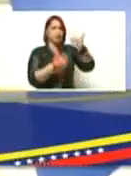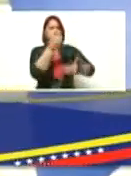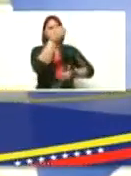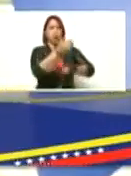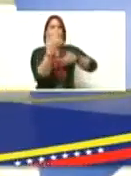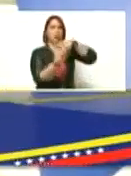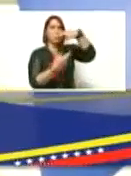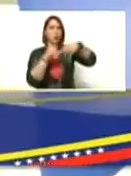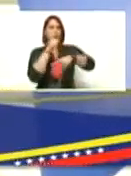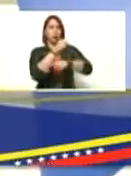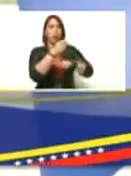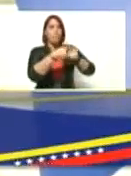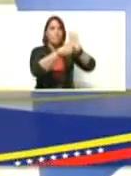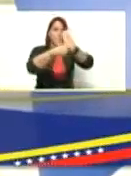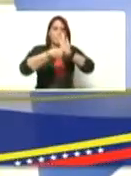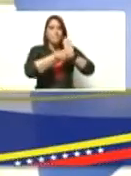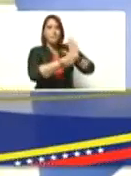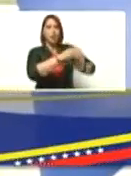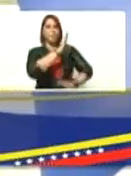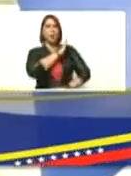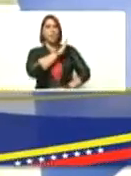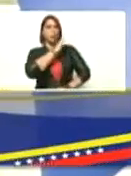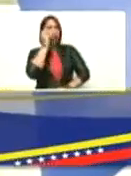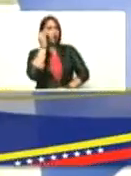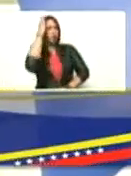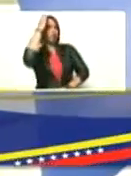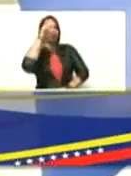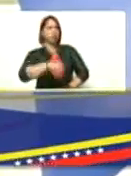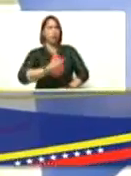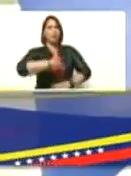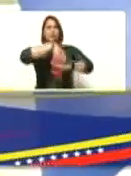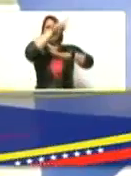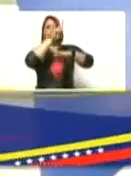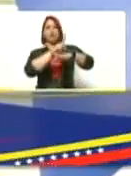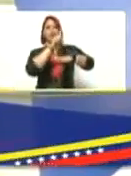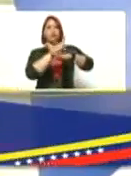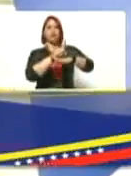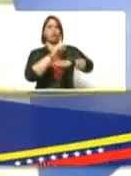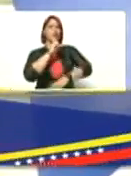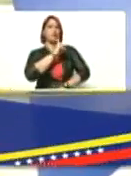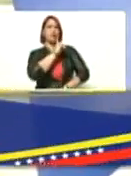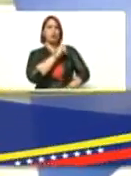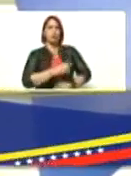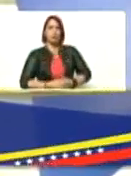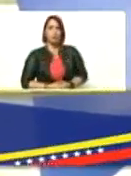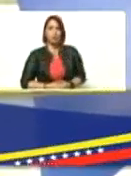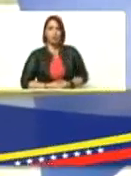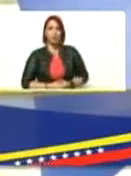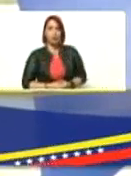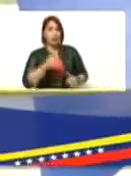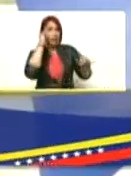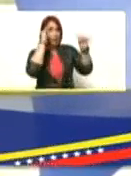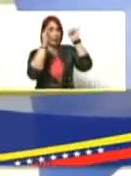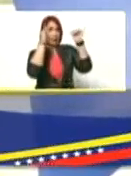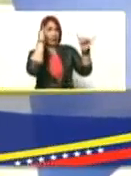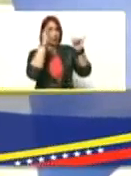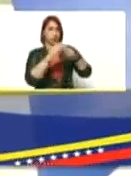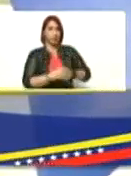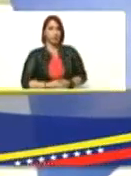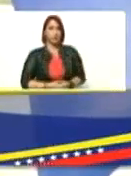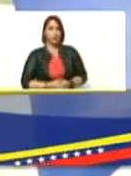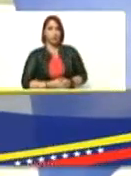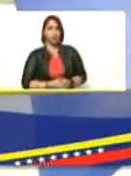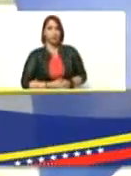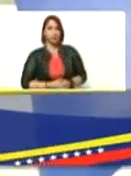revolucionario en demostración de su propia capacidad y protagonismo. Lo denominamos la conmemoración de lo que